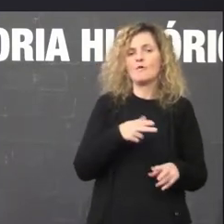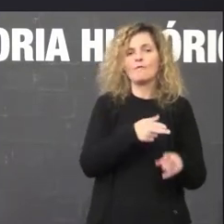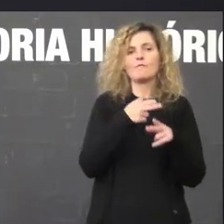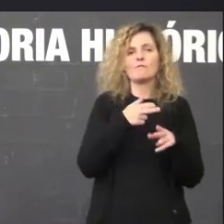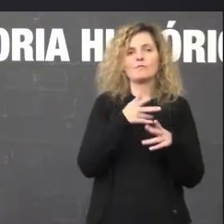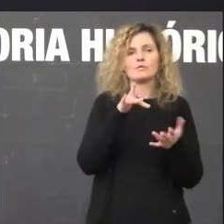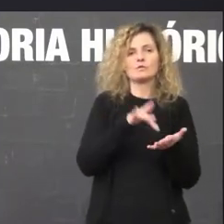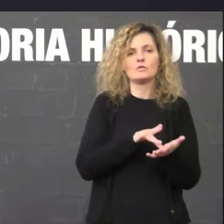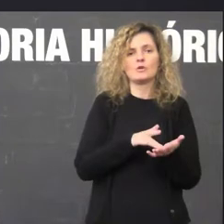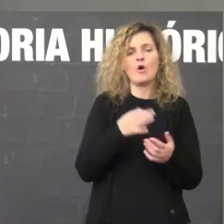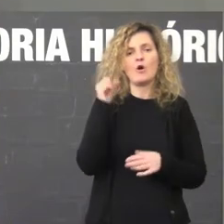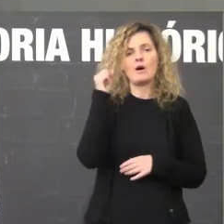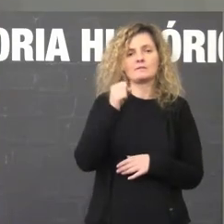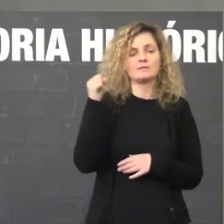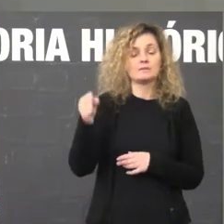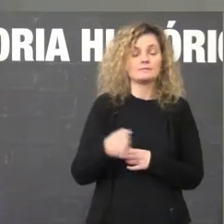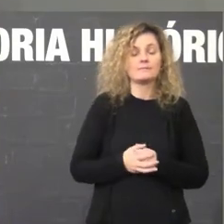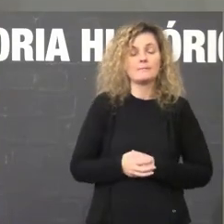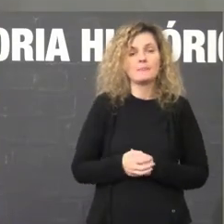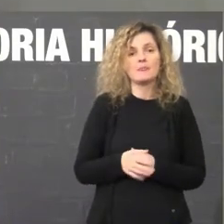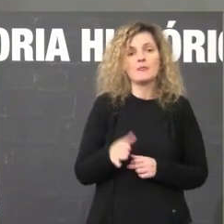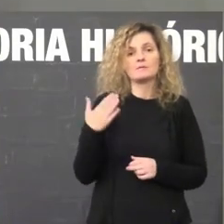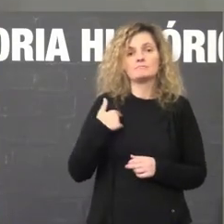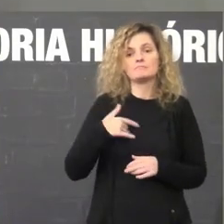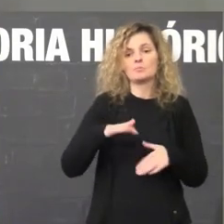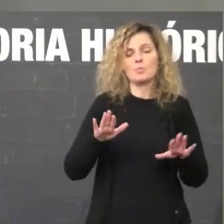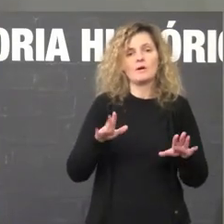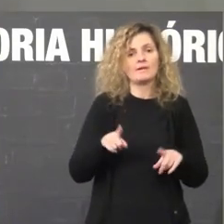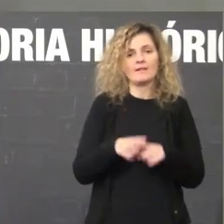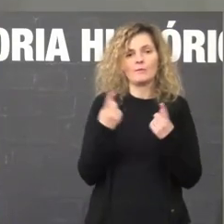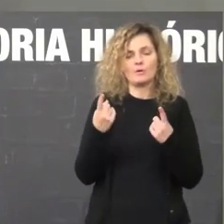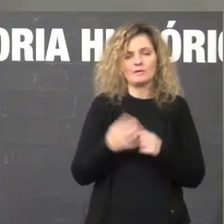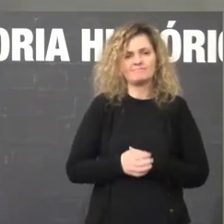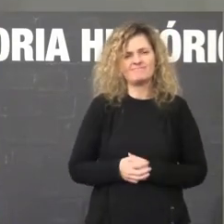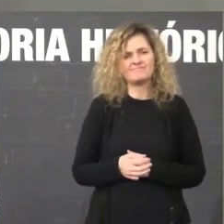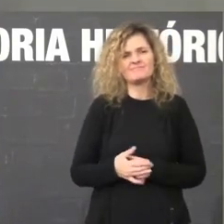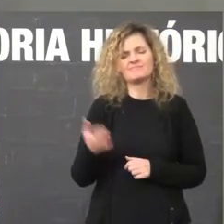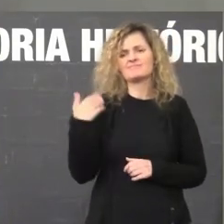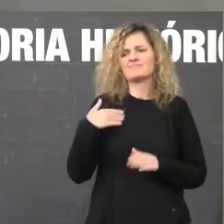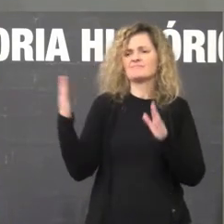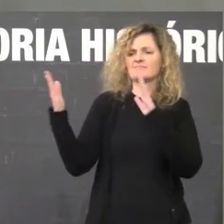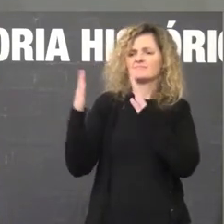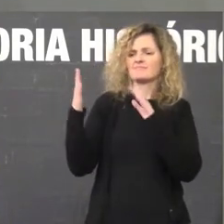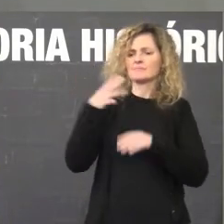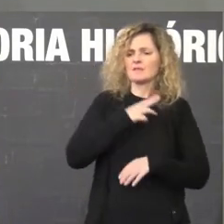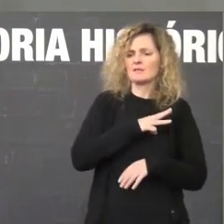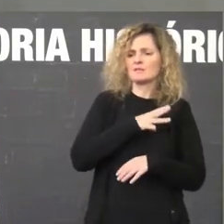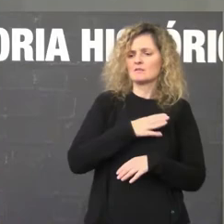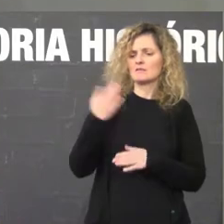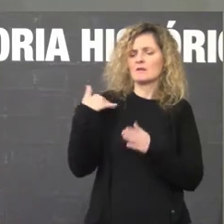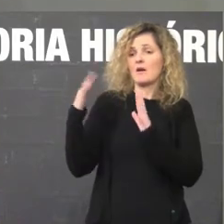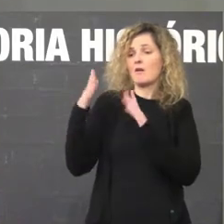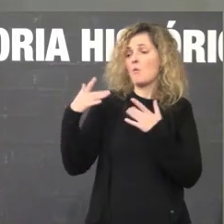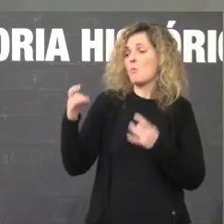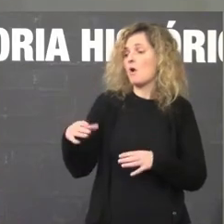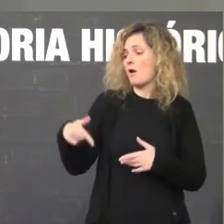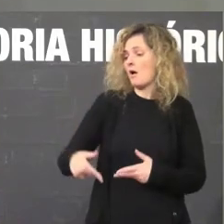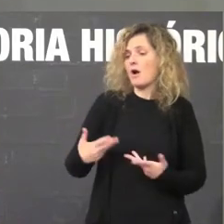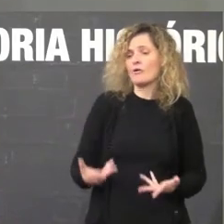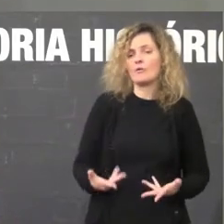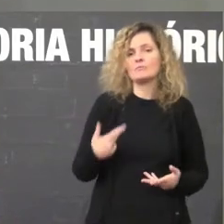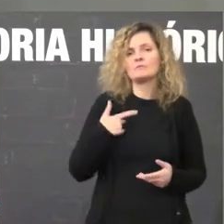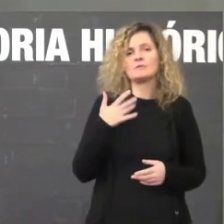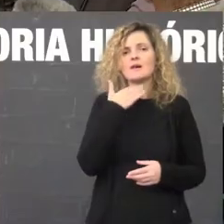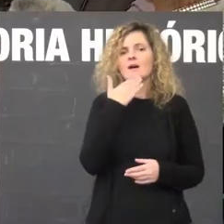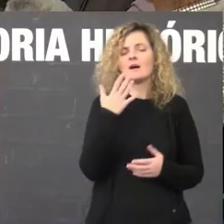fusilados ou asesinados. Calquer caso dá igual. Cando na membresía de entonces, casi como ahora, prácticamente